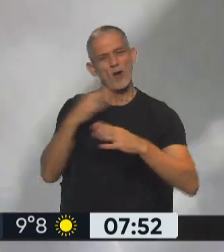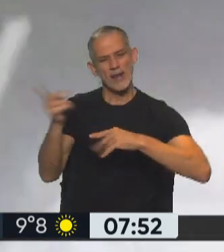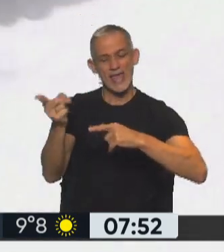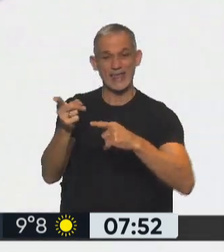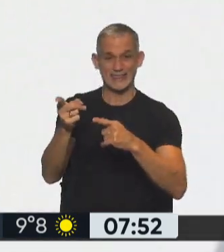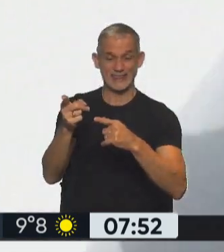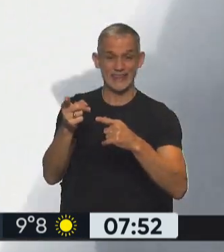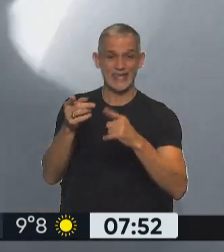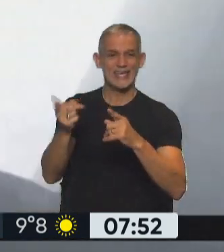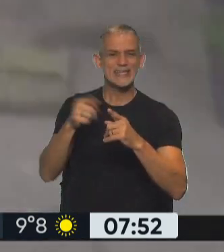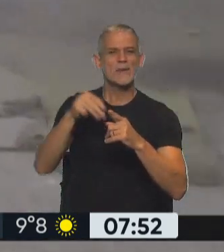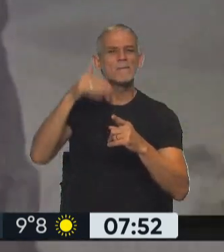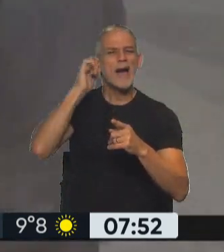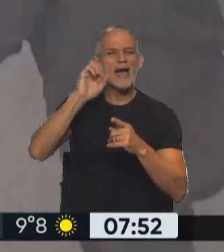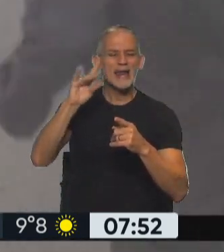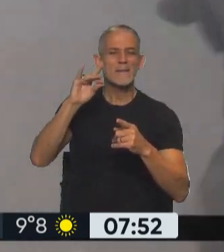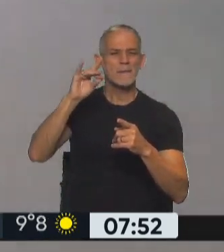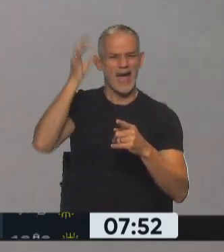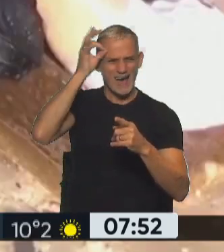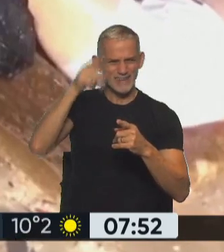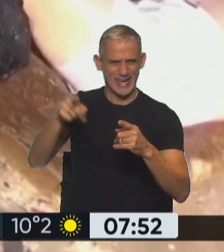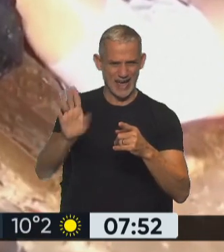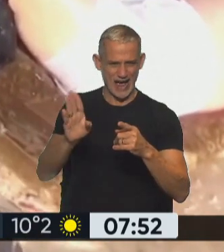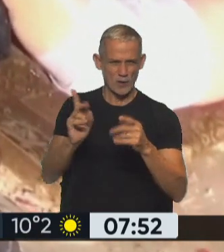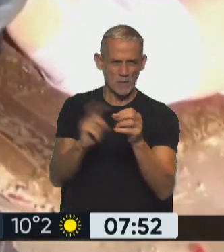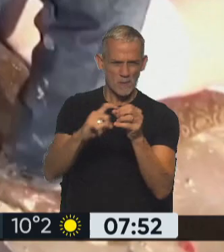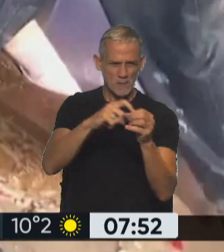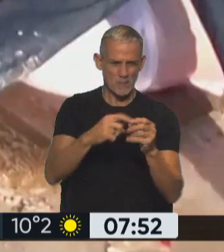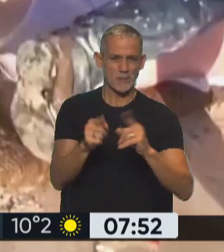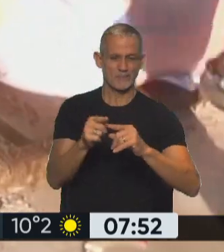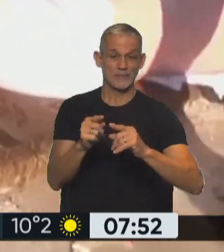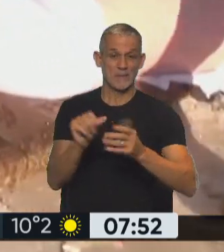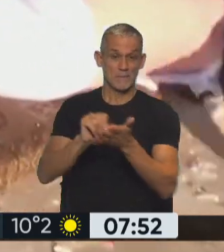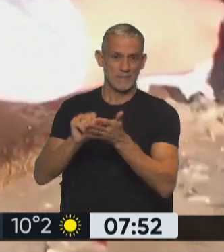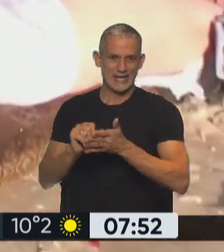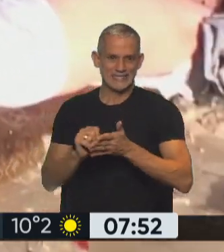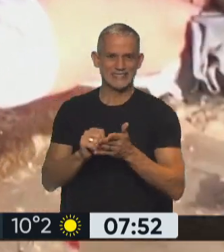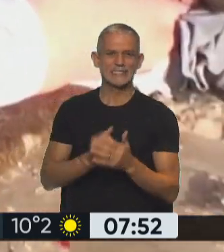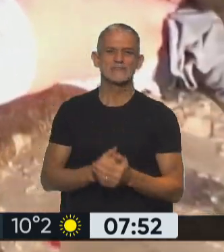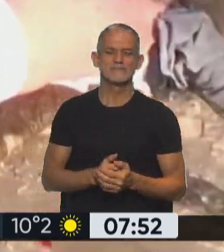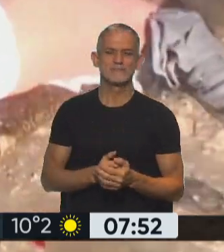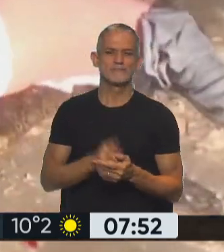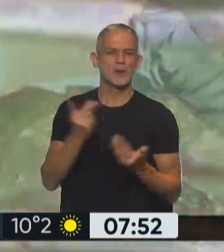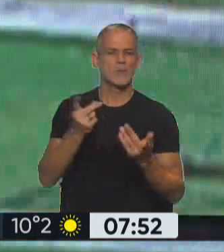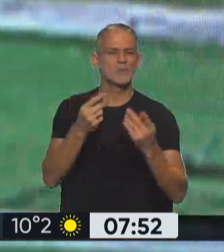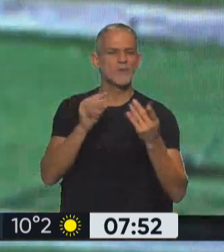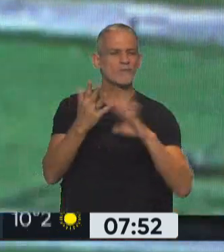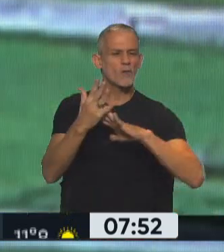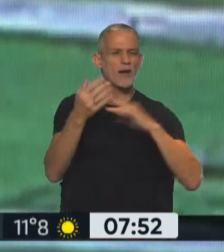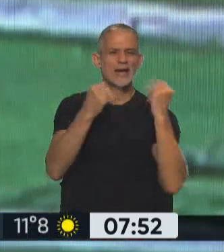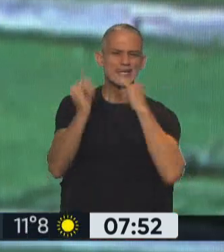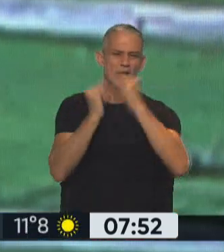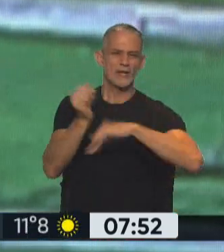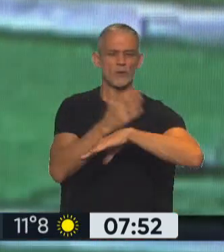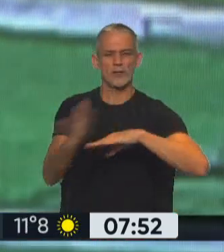próximo como de El magreb africano un dato muy importante porque en realidad se explica de diferentes maneras primero